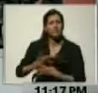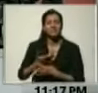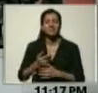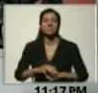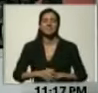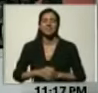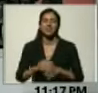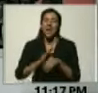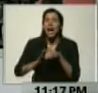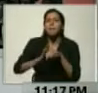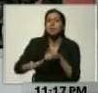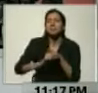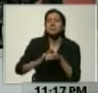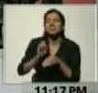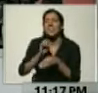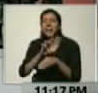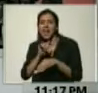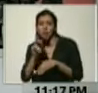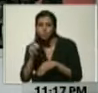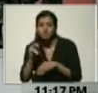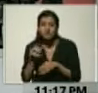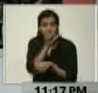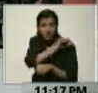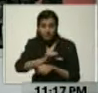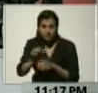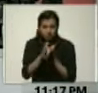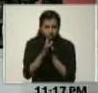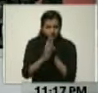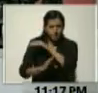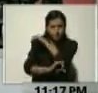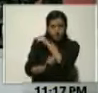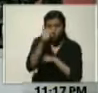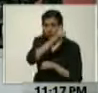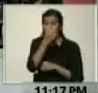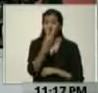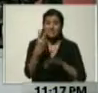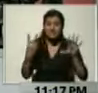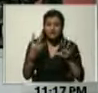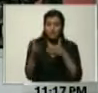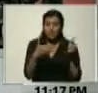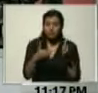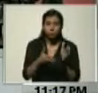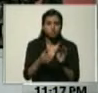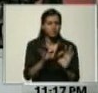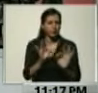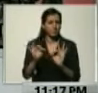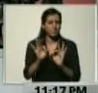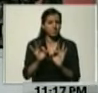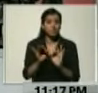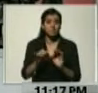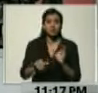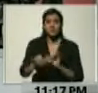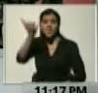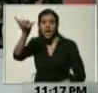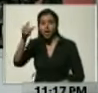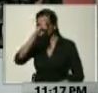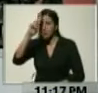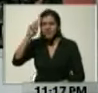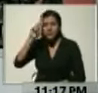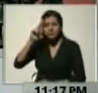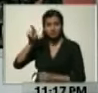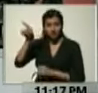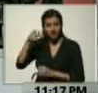Cooperante. La semana de la conspiración. Esta semana, desde el domingo 27 de marzo, han viajado a Madrid miembros de la ultraderecha